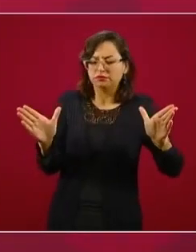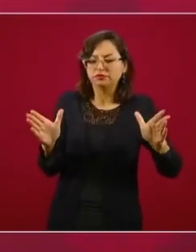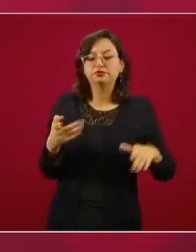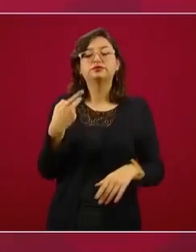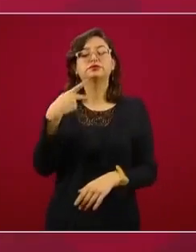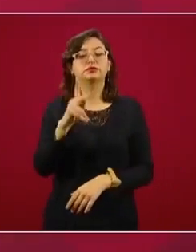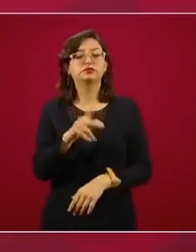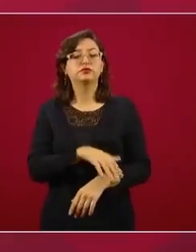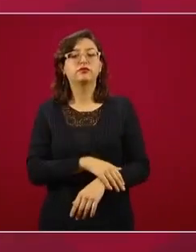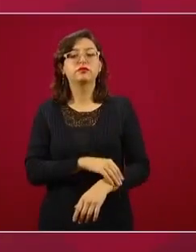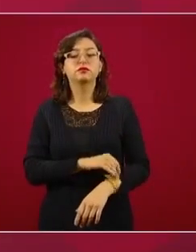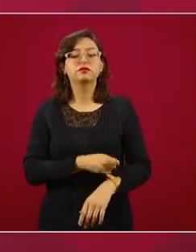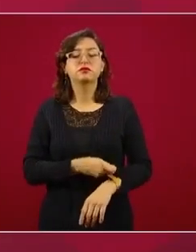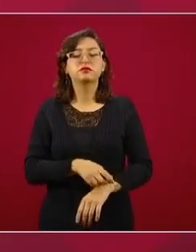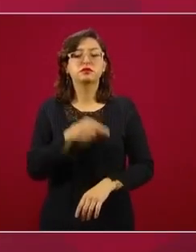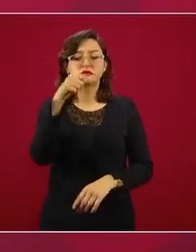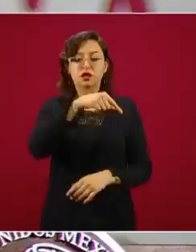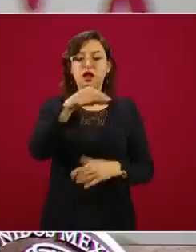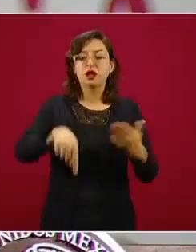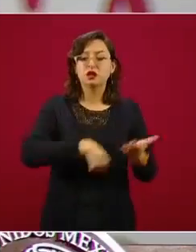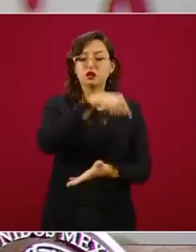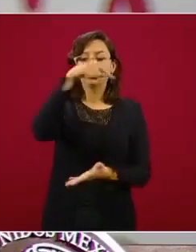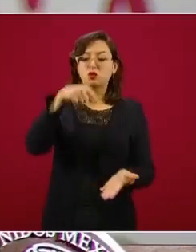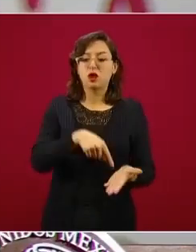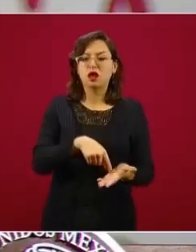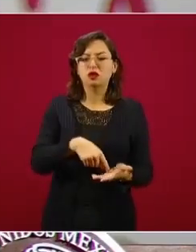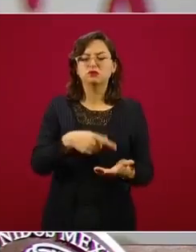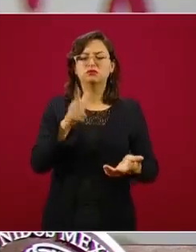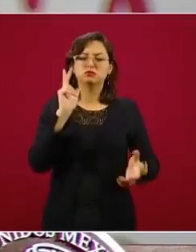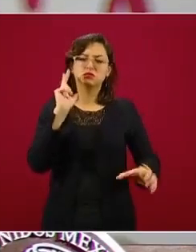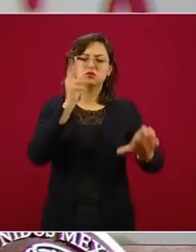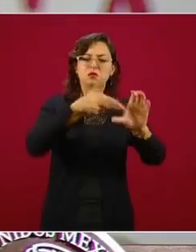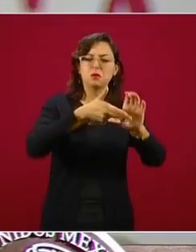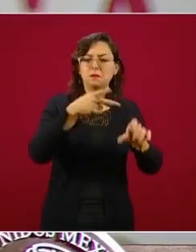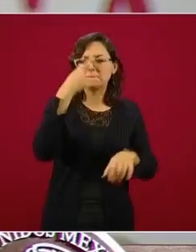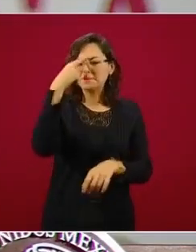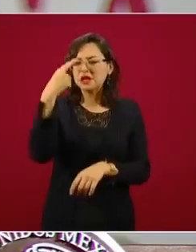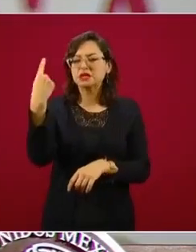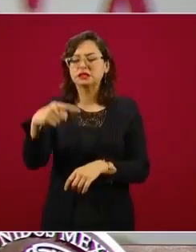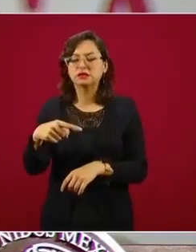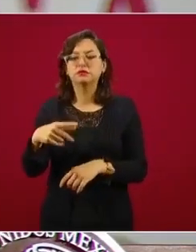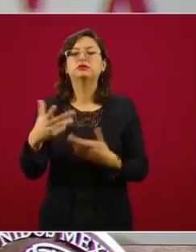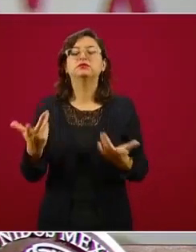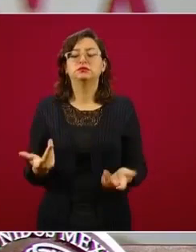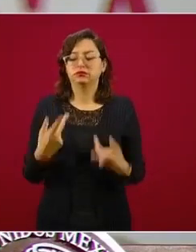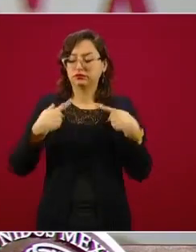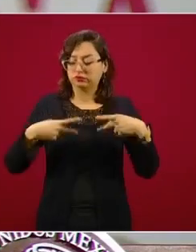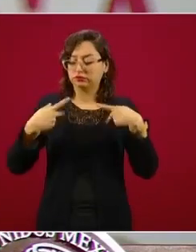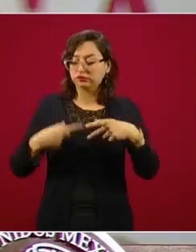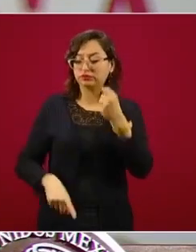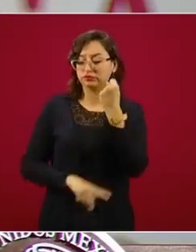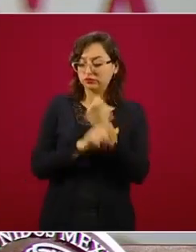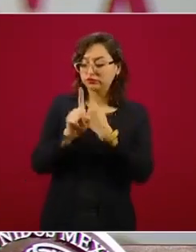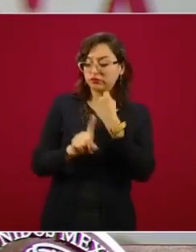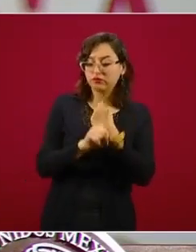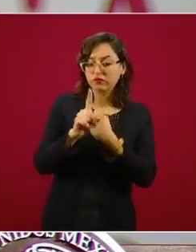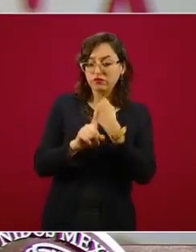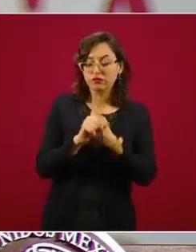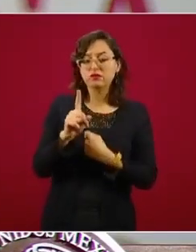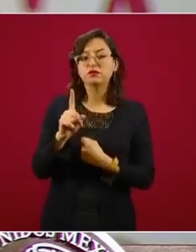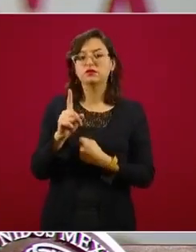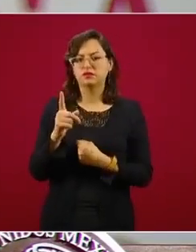de aislamiento van a recibir a personas que tengan algún problema con la enfermedad, pero que no sean